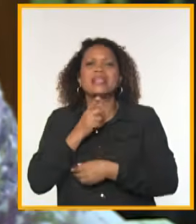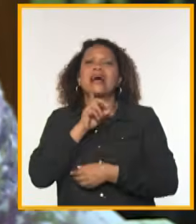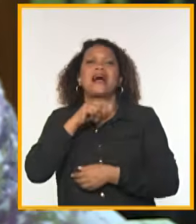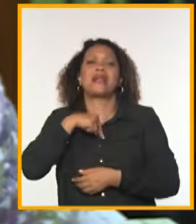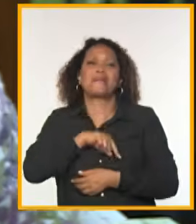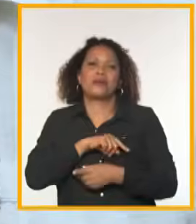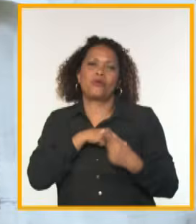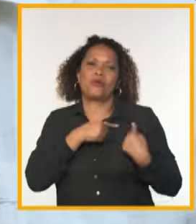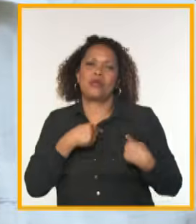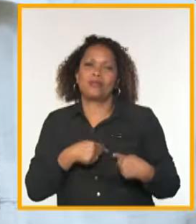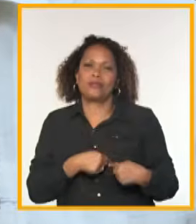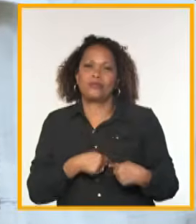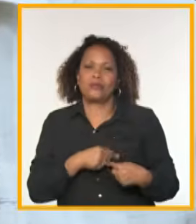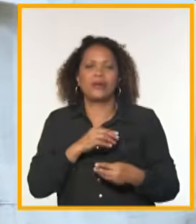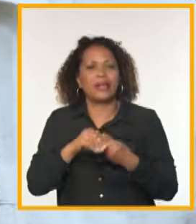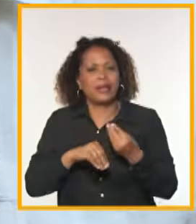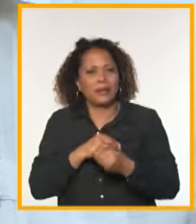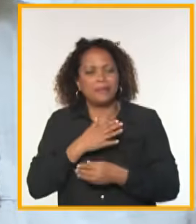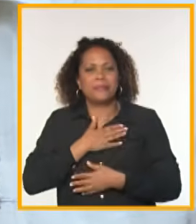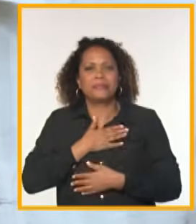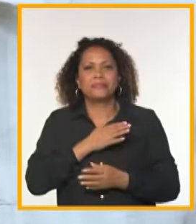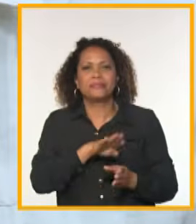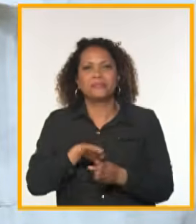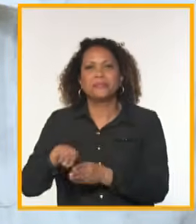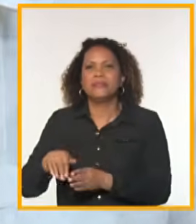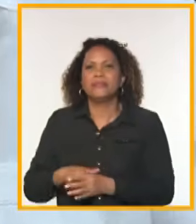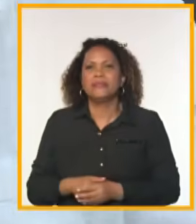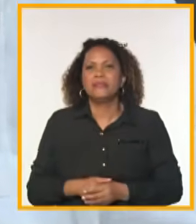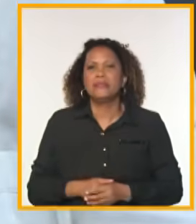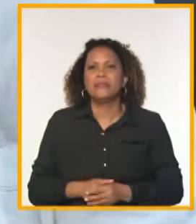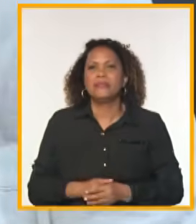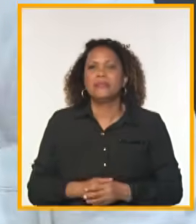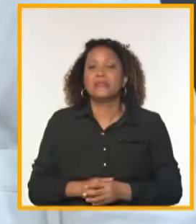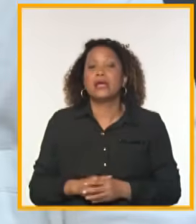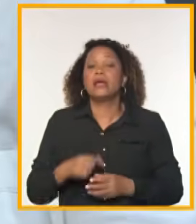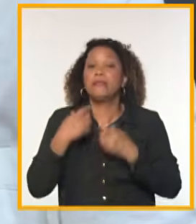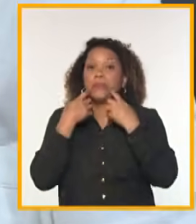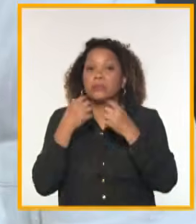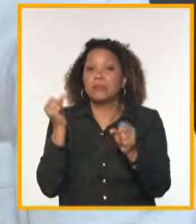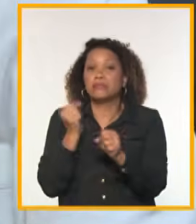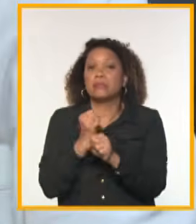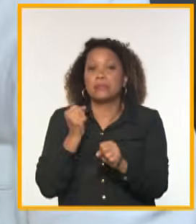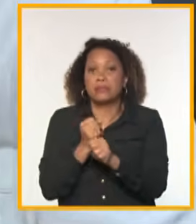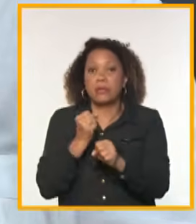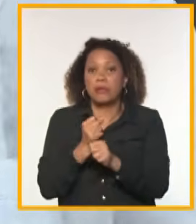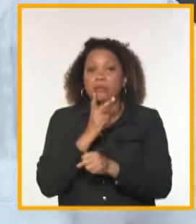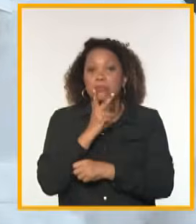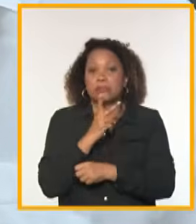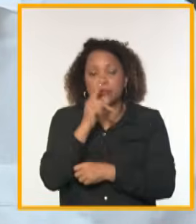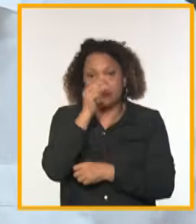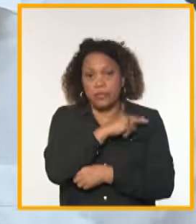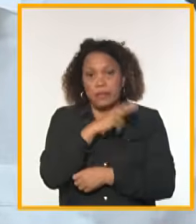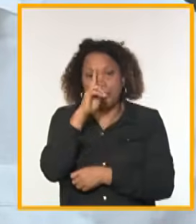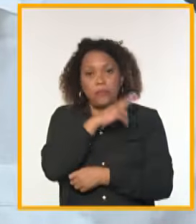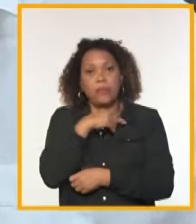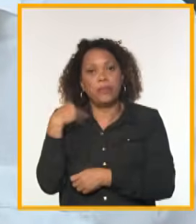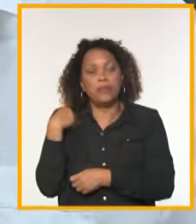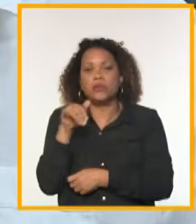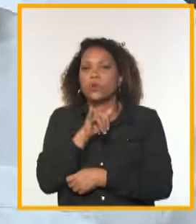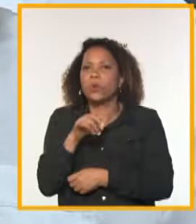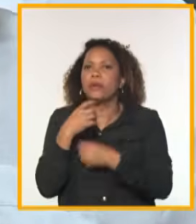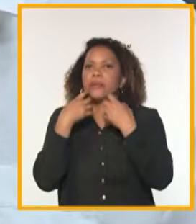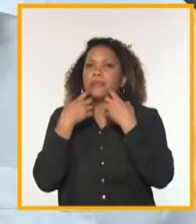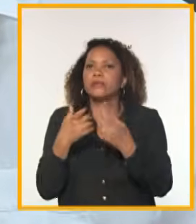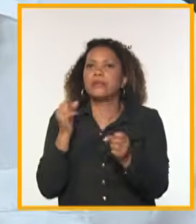corazones. Él jugó un papel, si importante fue su papel desde el punto de vista de la atención médica, importante fue su